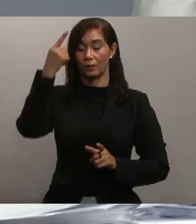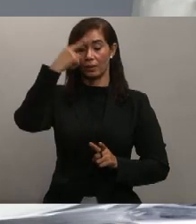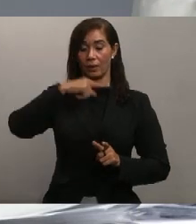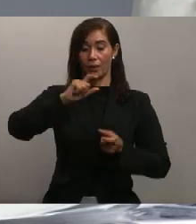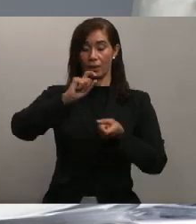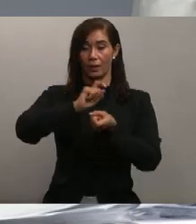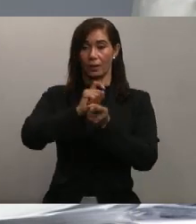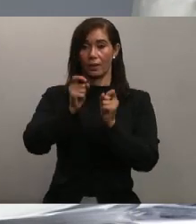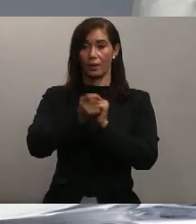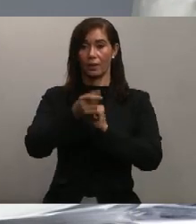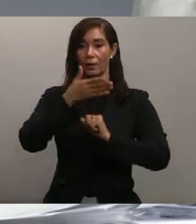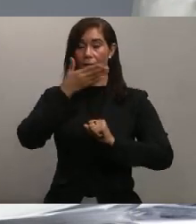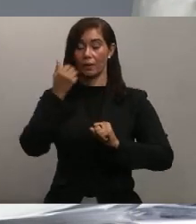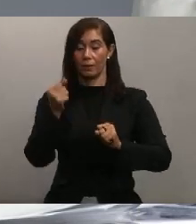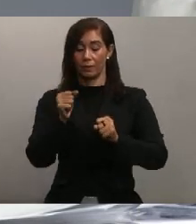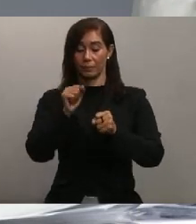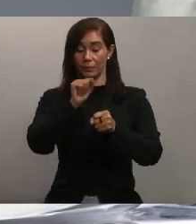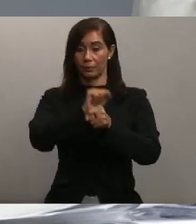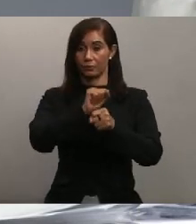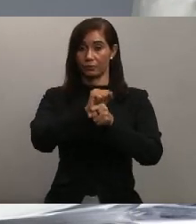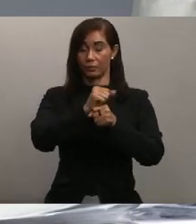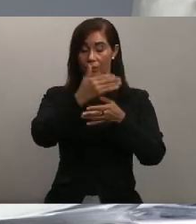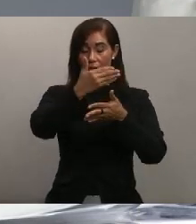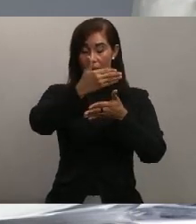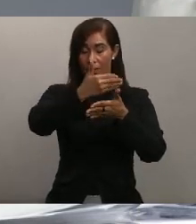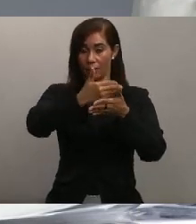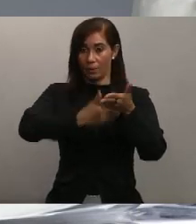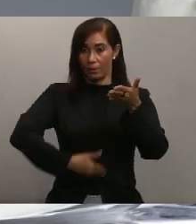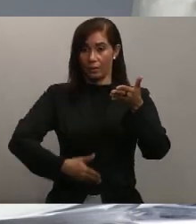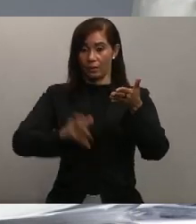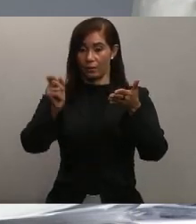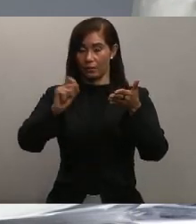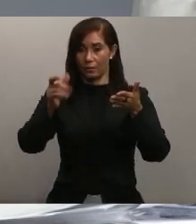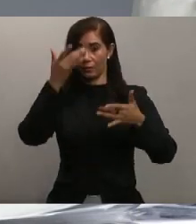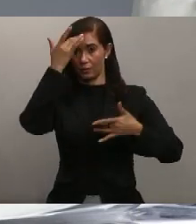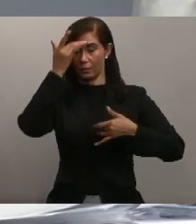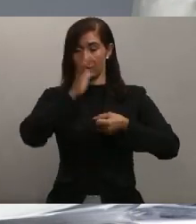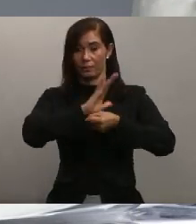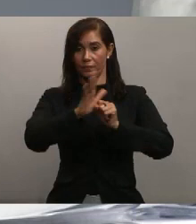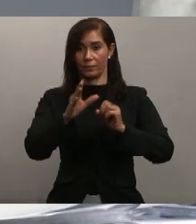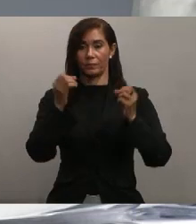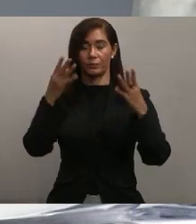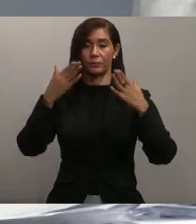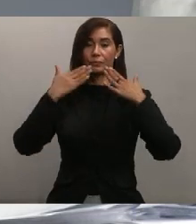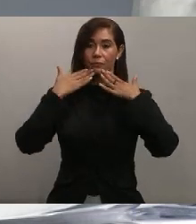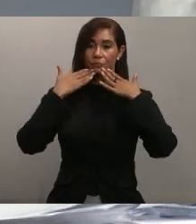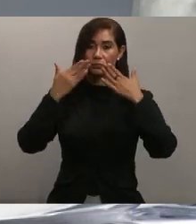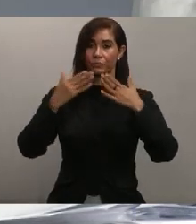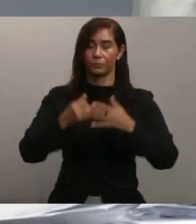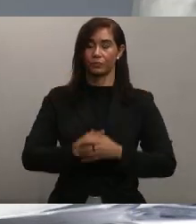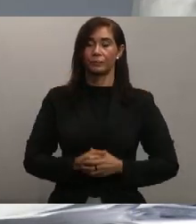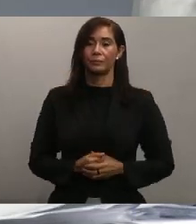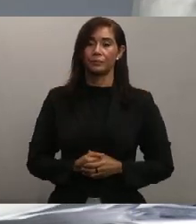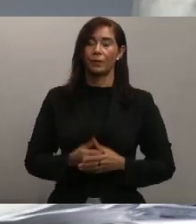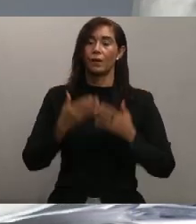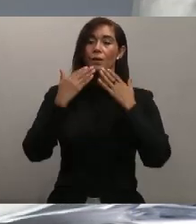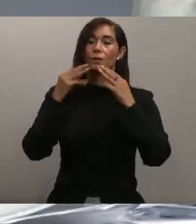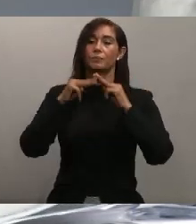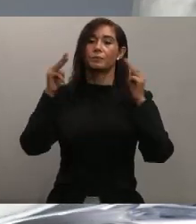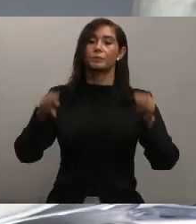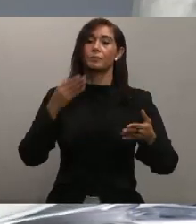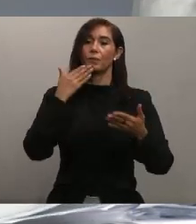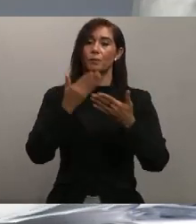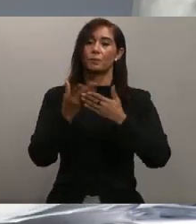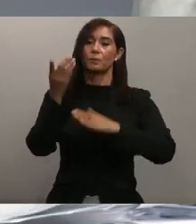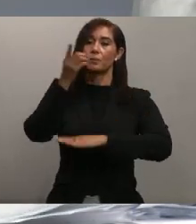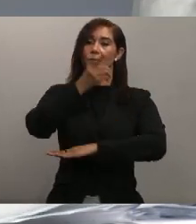efectividad de las estadísticas nacionales. Muchísimas gracias. Muchísimas gracias, ministro, y buenos